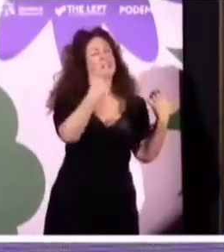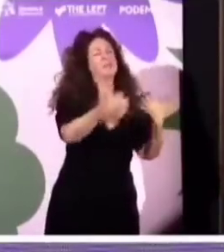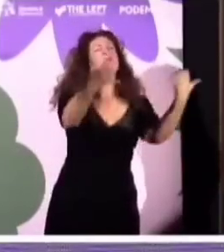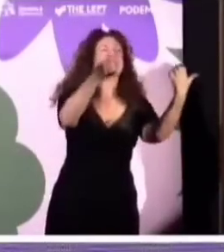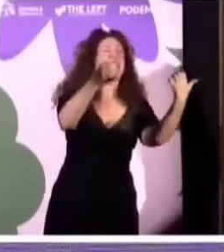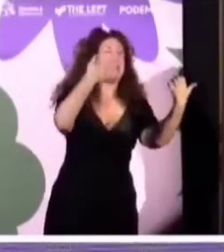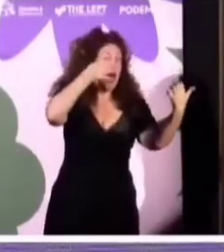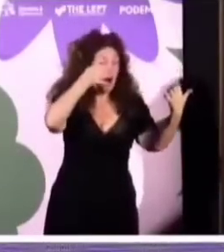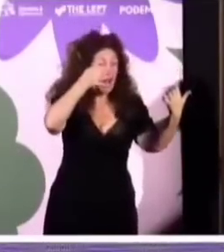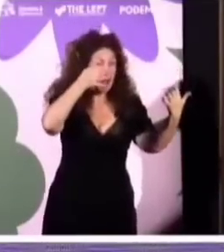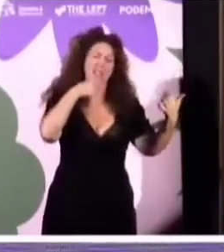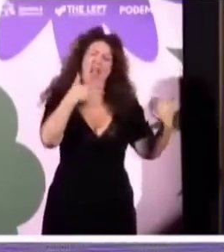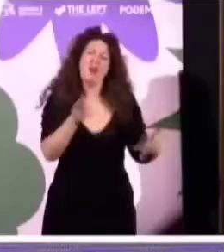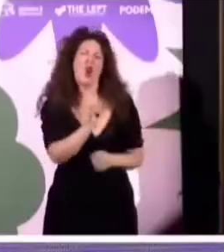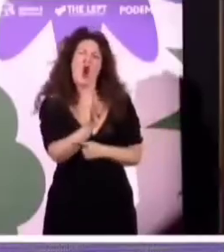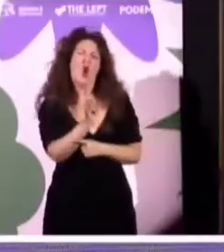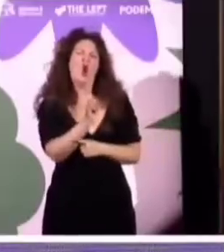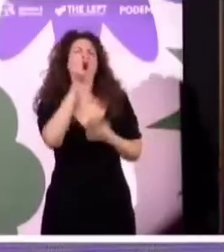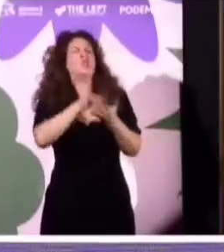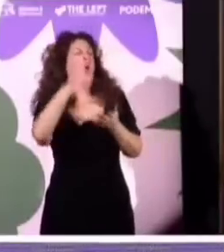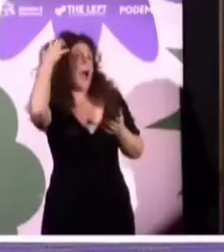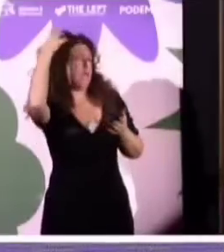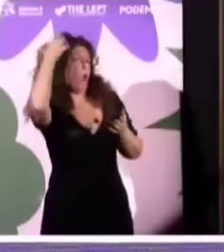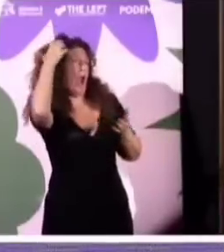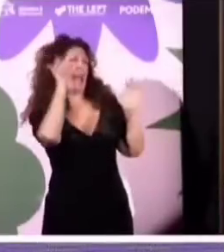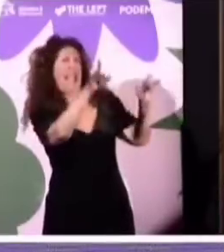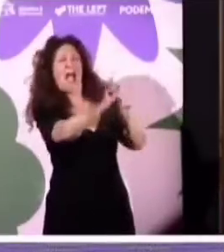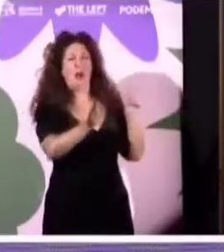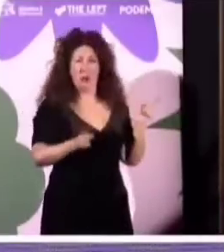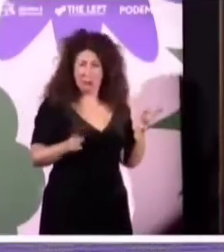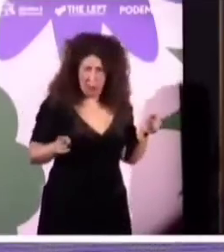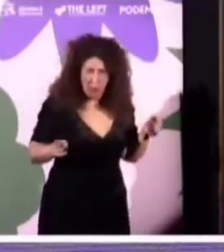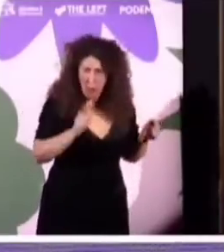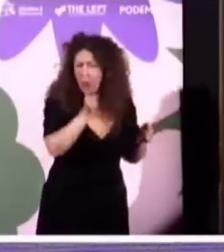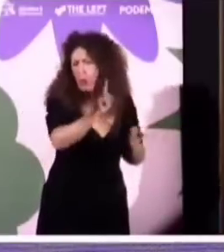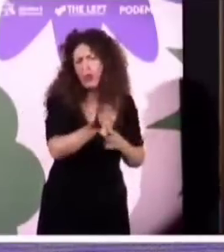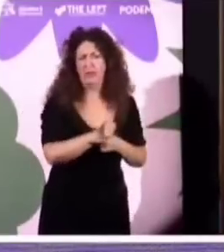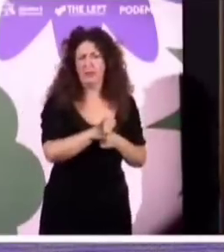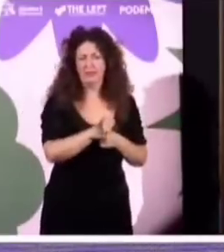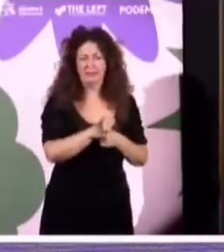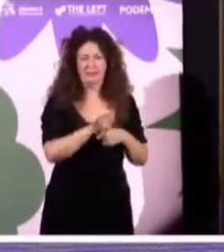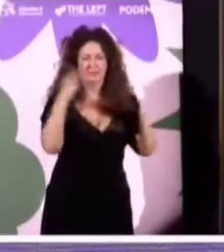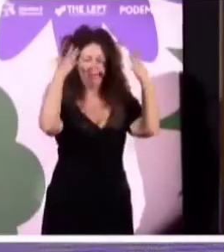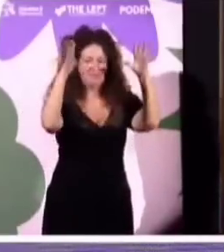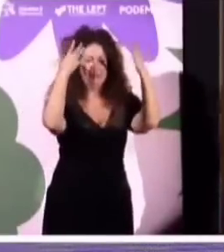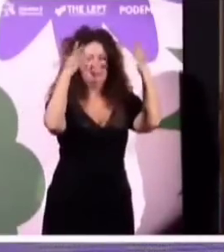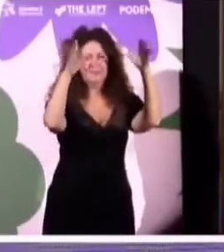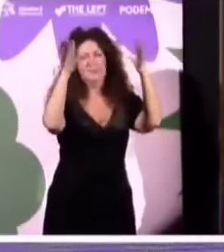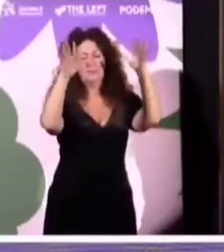que ahora no toca hablar de la monarquía. ¿Cómo que no toca? ¿Cómo que no toca?